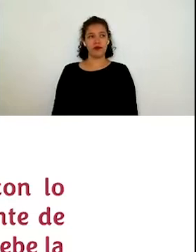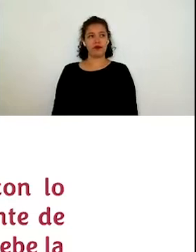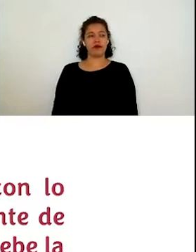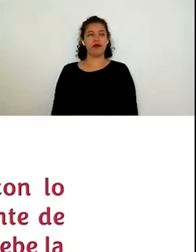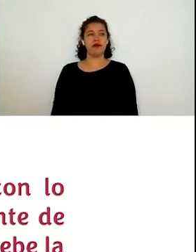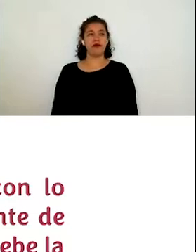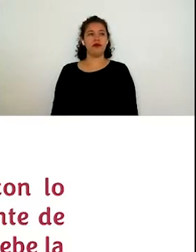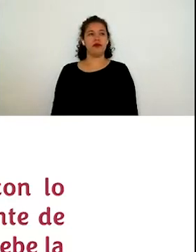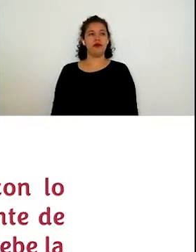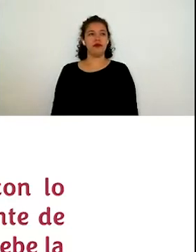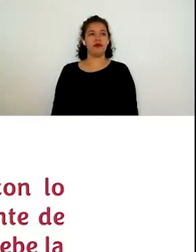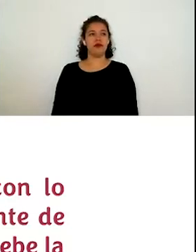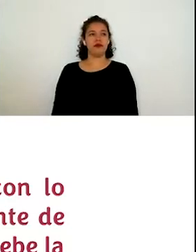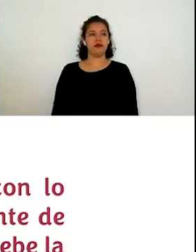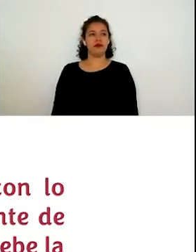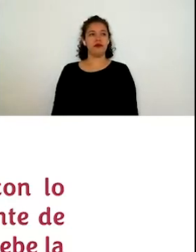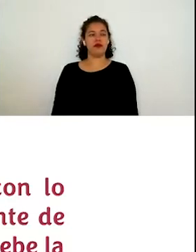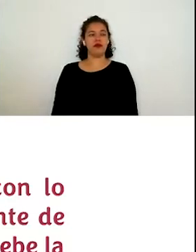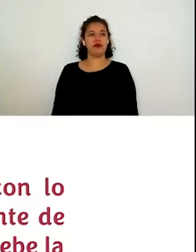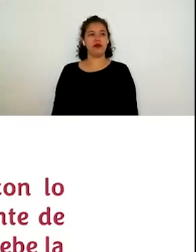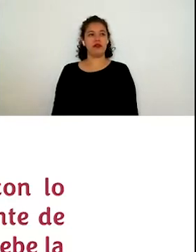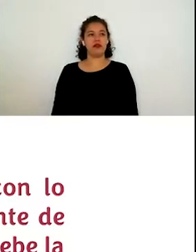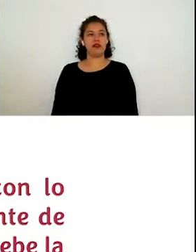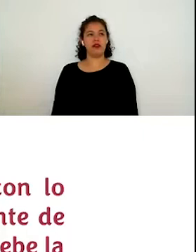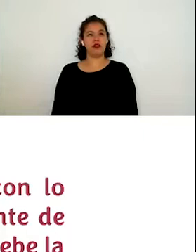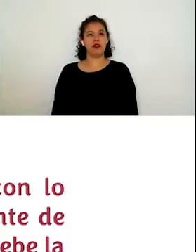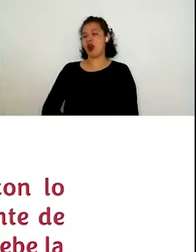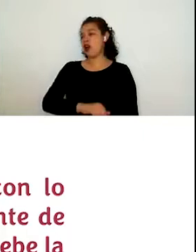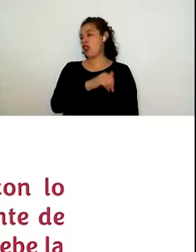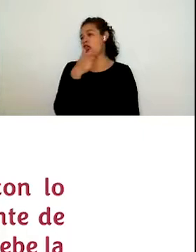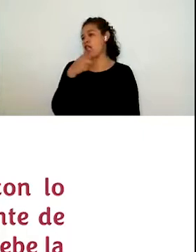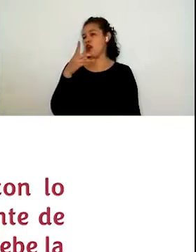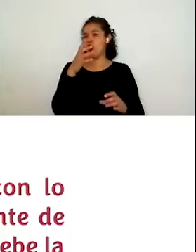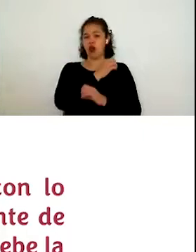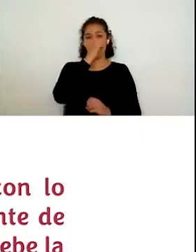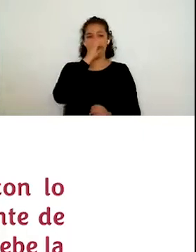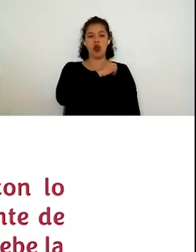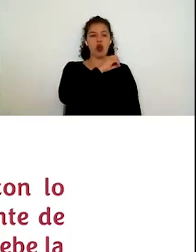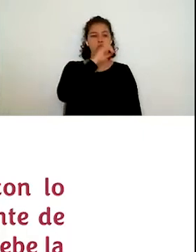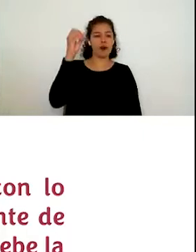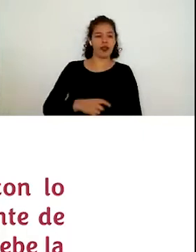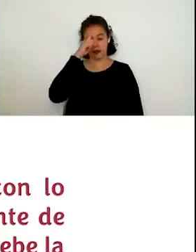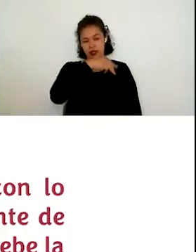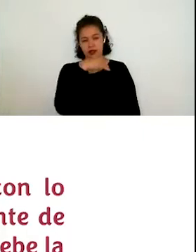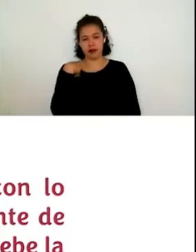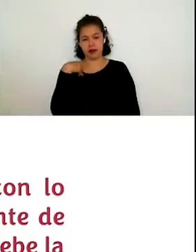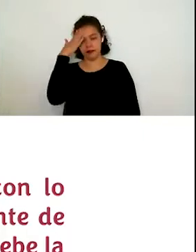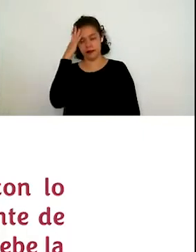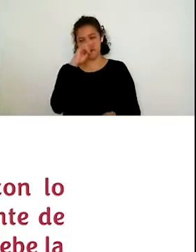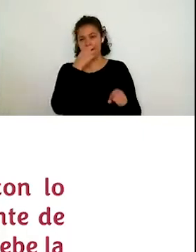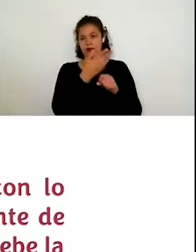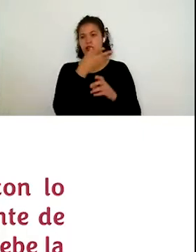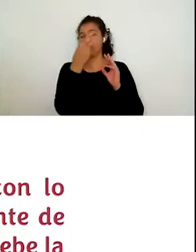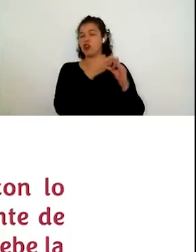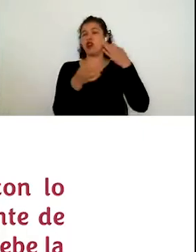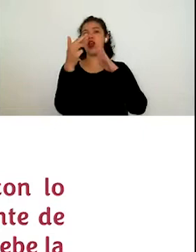Otra de las obligaciones que tienen los miembros del patronato es cumplir con toda la normativa en